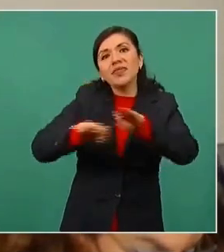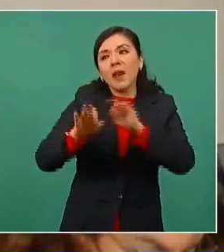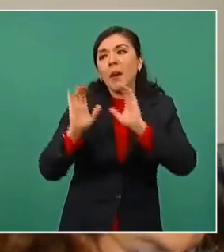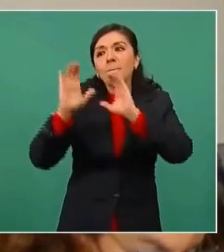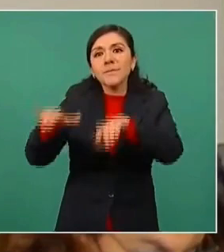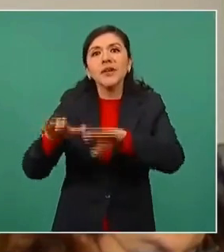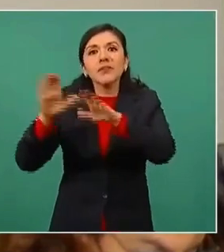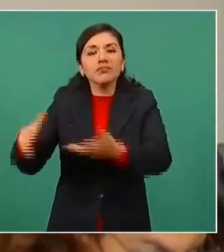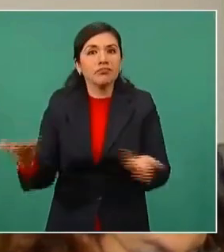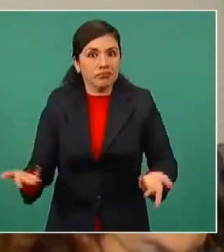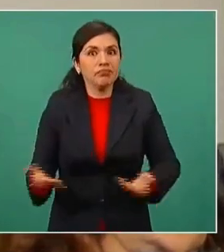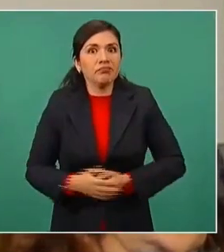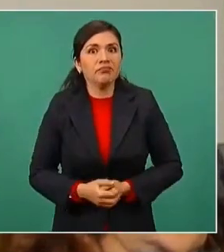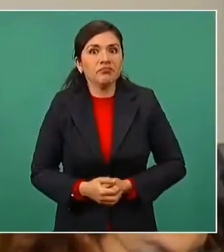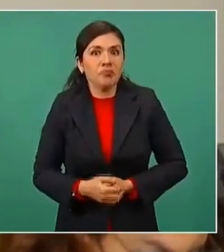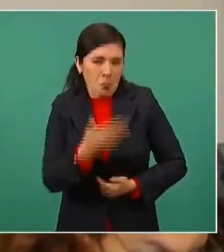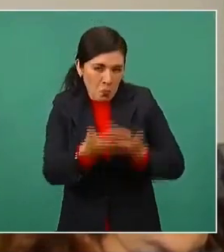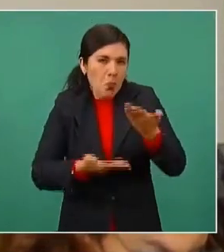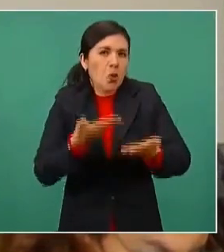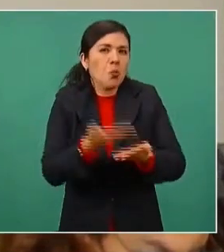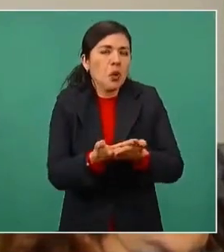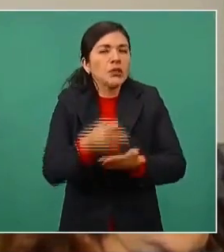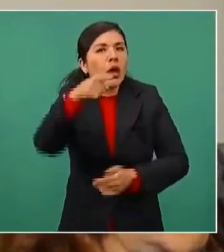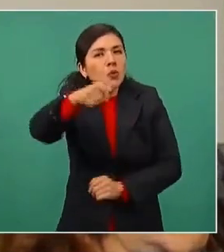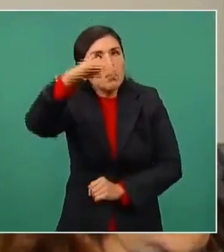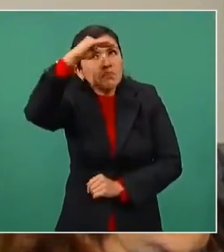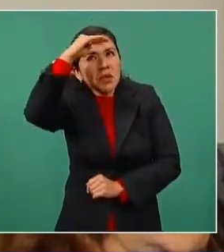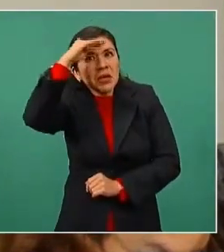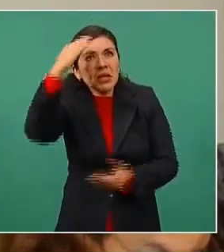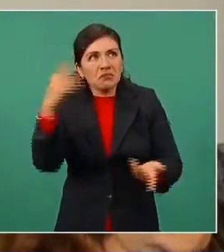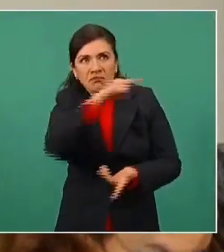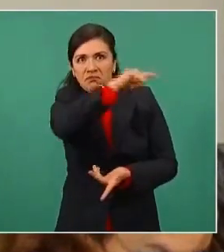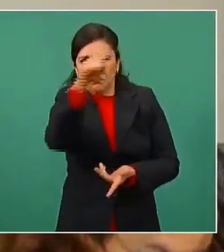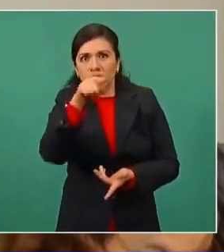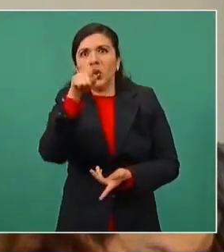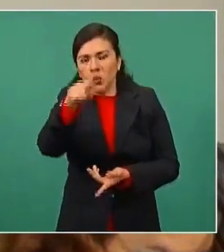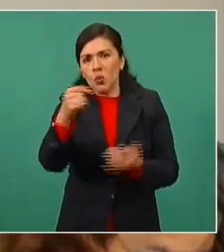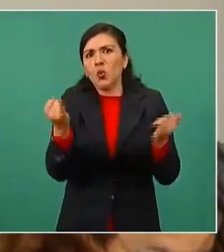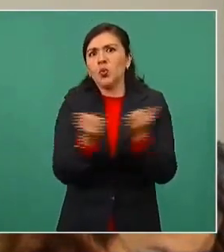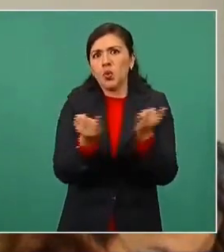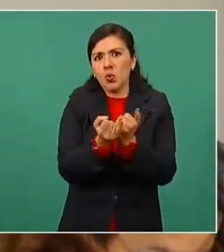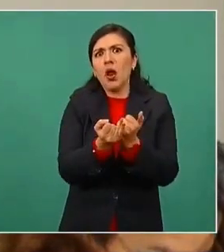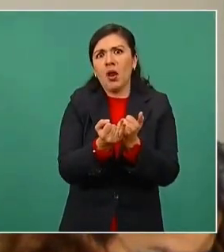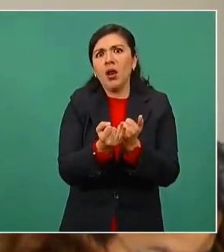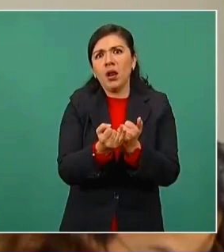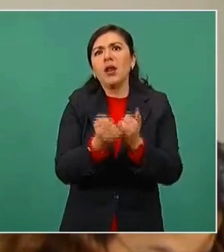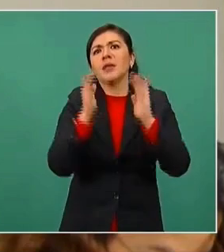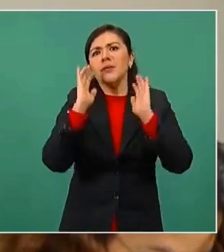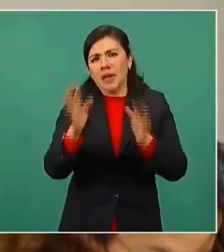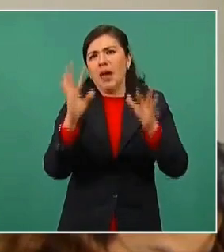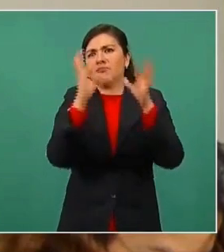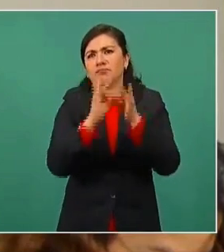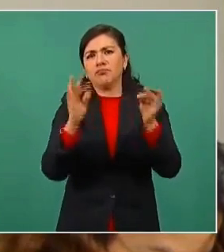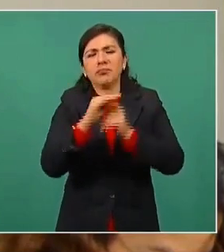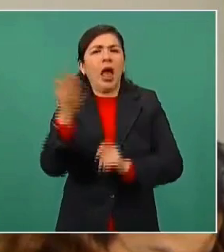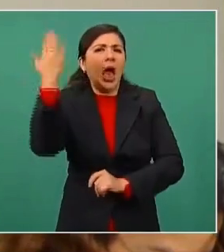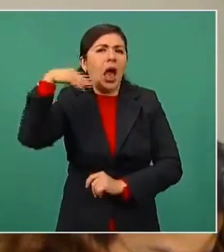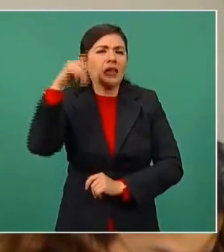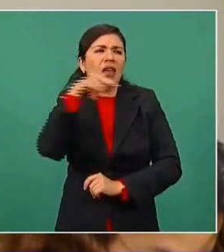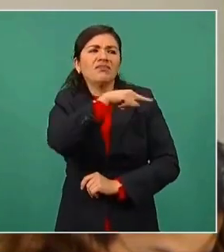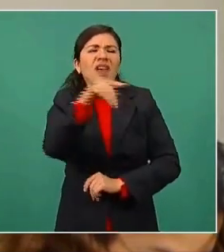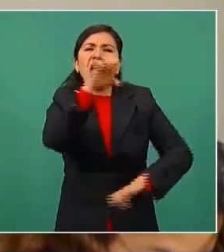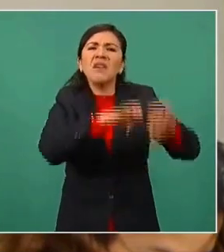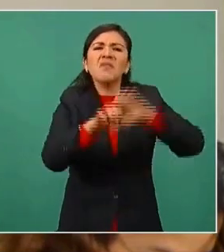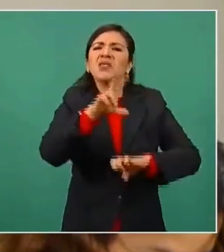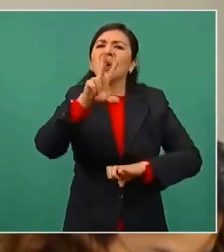de la propuesta? ¿Qué dice pues, de estos empresarios que obviamente usted también pues, los ha señalado que no pagaban impuestos y